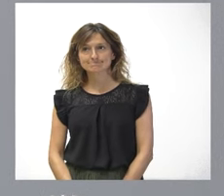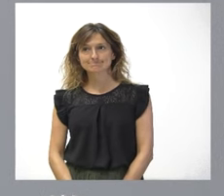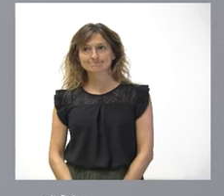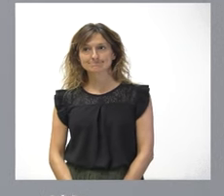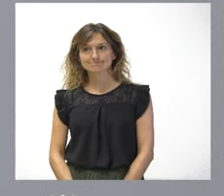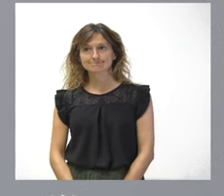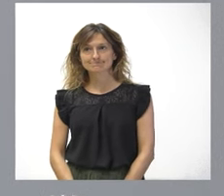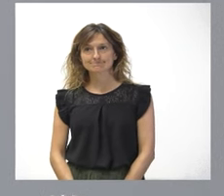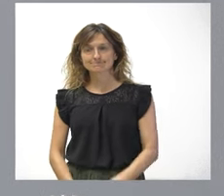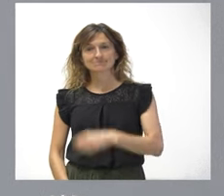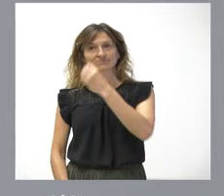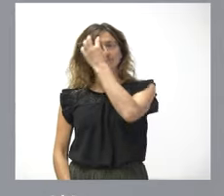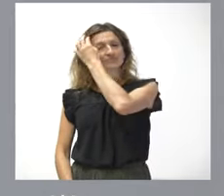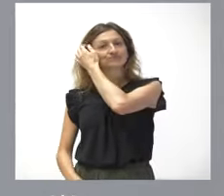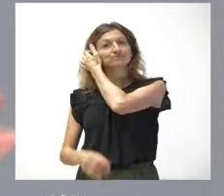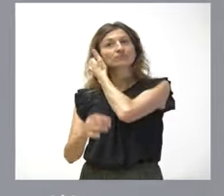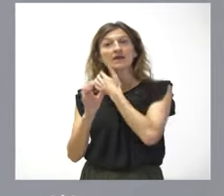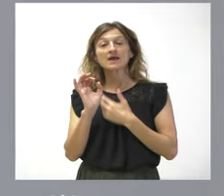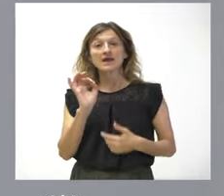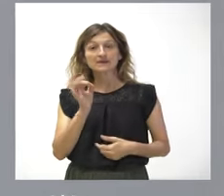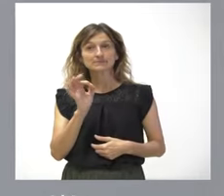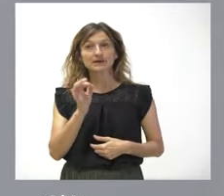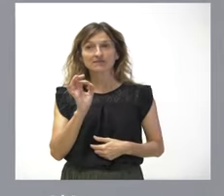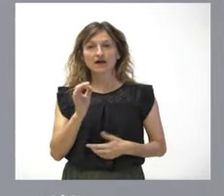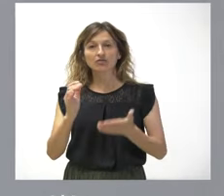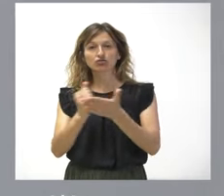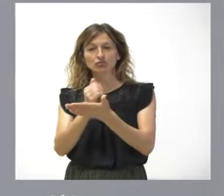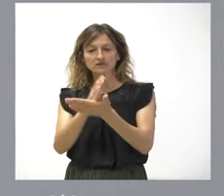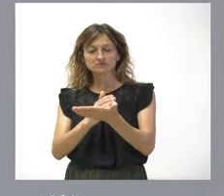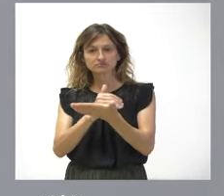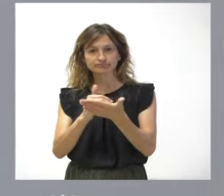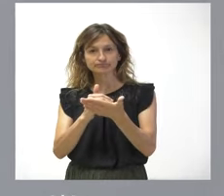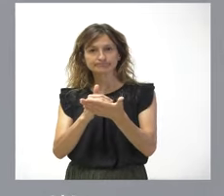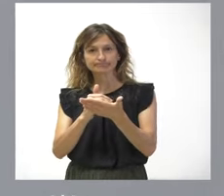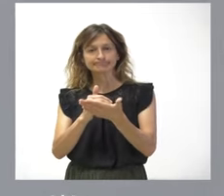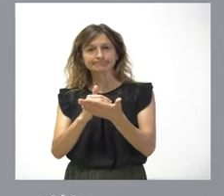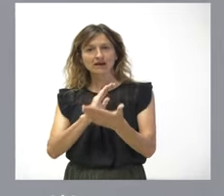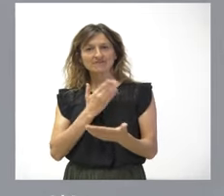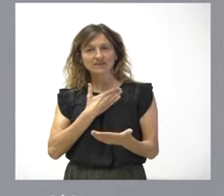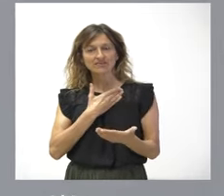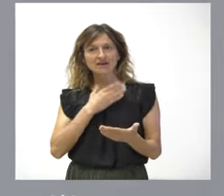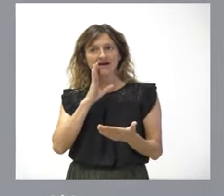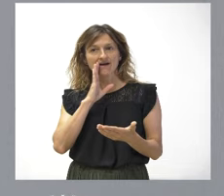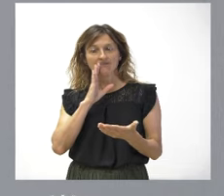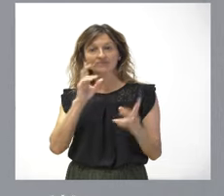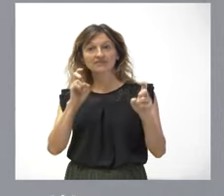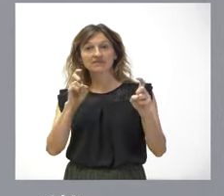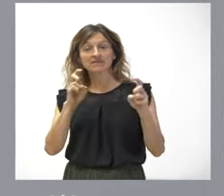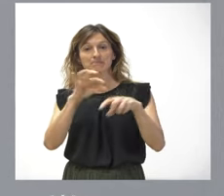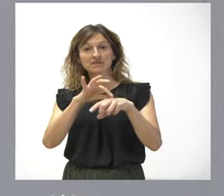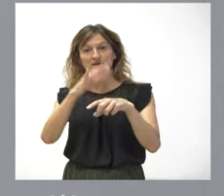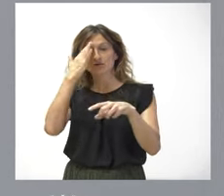petición efectivamente padecemos todas las comunidades un problema que justo hemos citado ahora que es la falta de